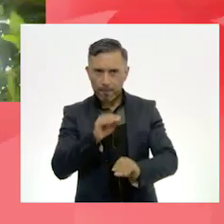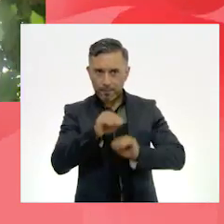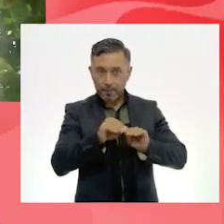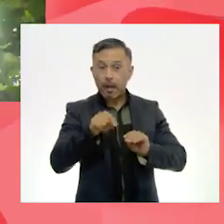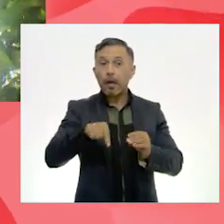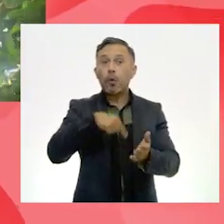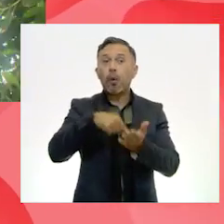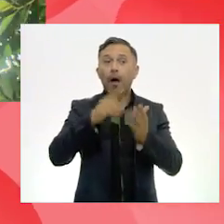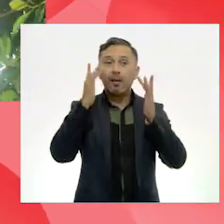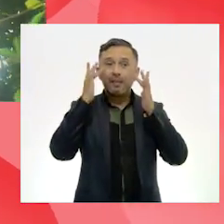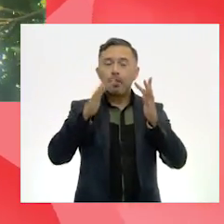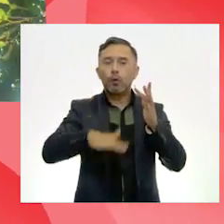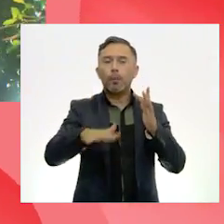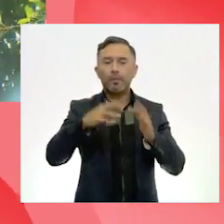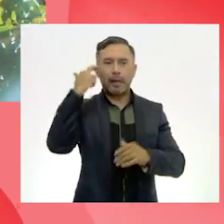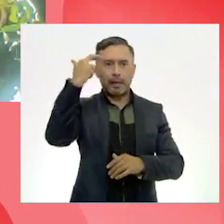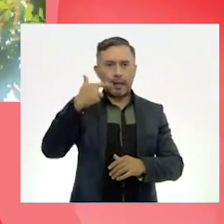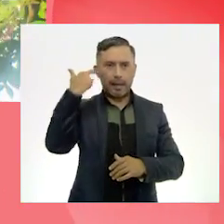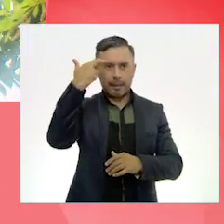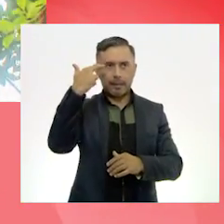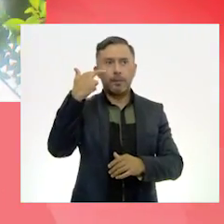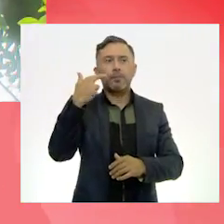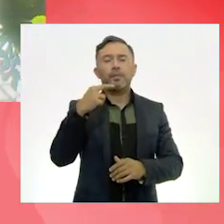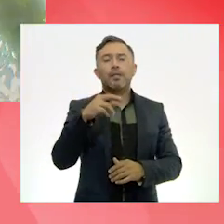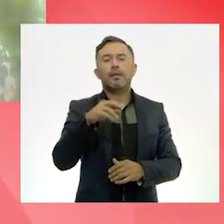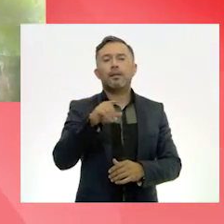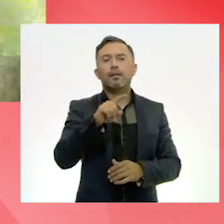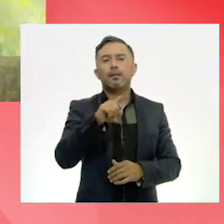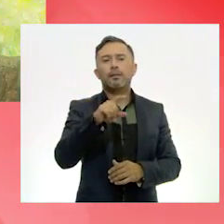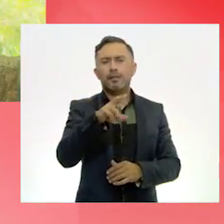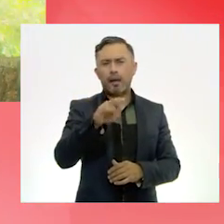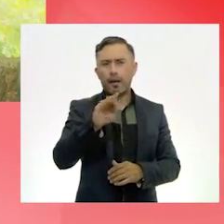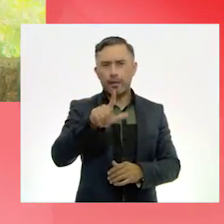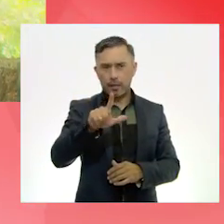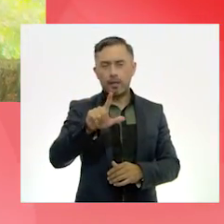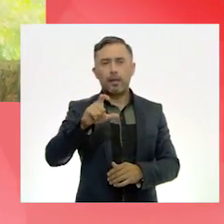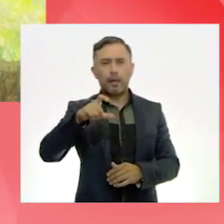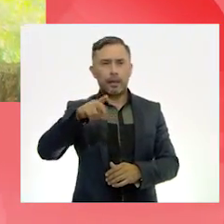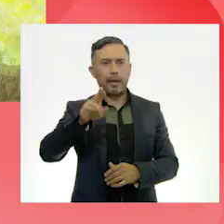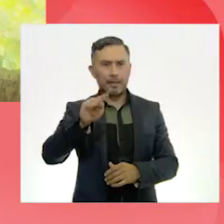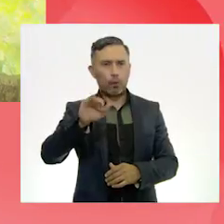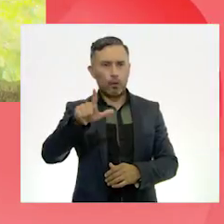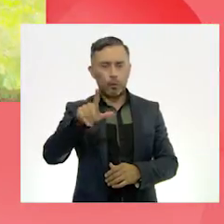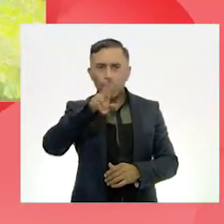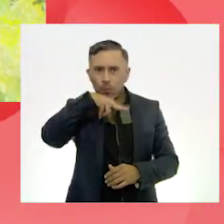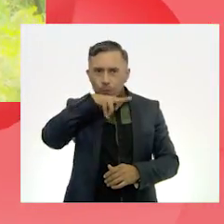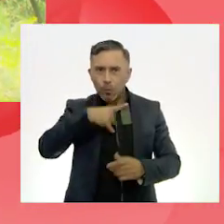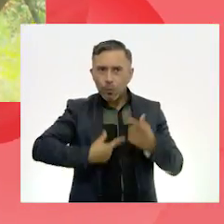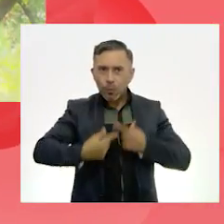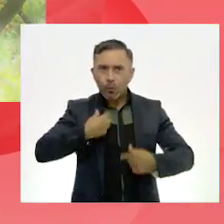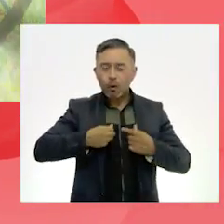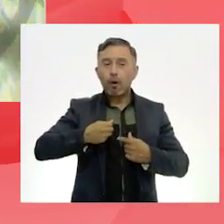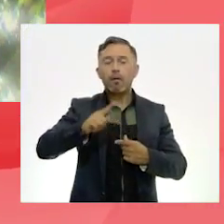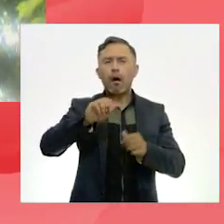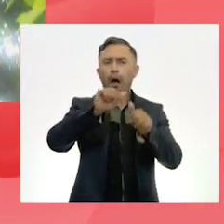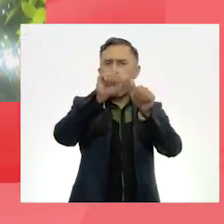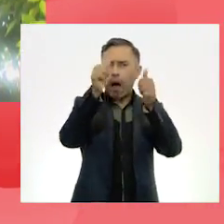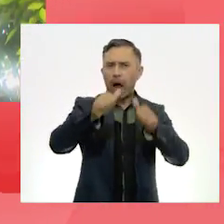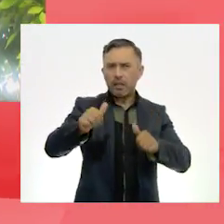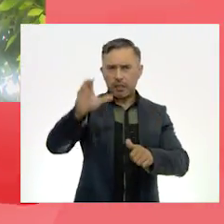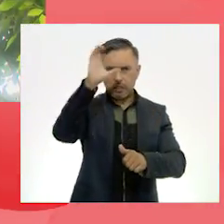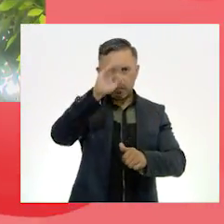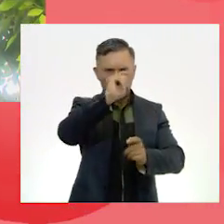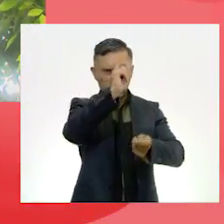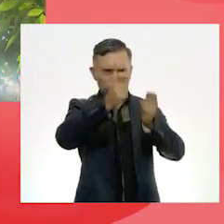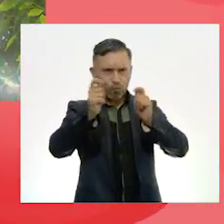rey sacerdote Seacatl Topitzin, Quetzalcóatl, quien tomó de los dioses las artes y las ciencias y se las dio a